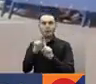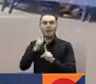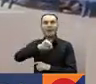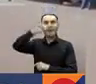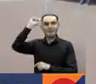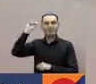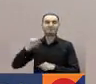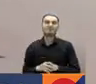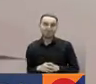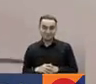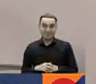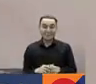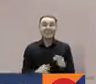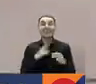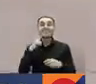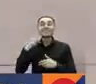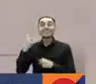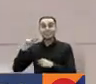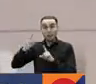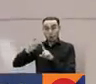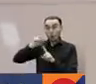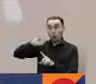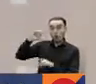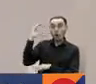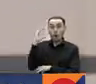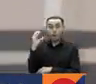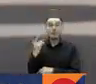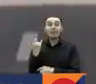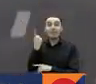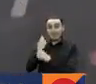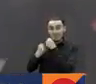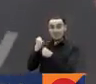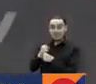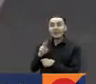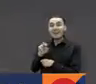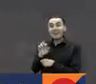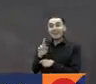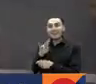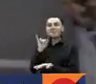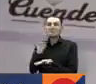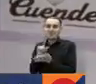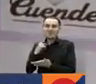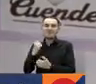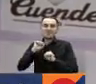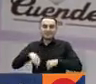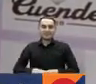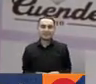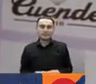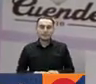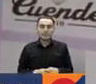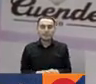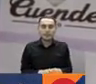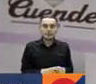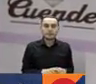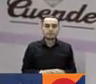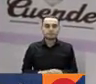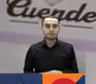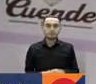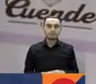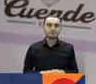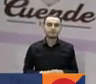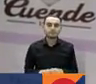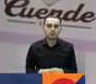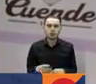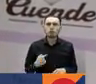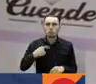Asturias. El segundo título consecutivo para Colombia, porque el año pasado Nairo Quintana se quedó con el trofeo. Bueno, creo que el trabajo